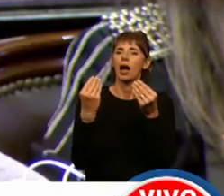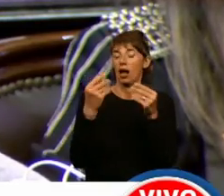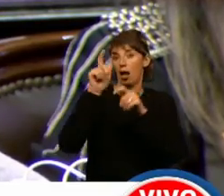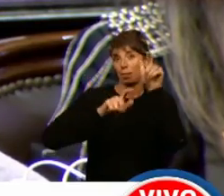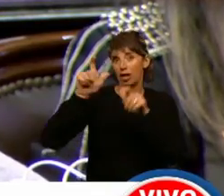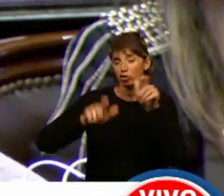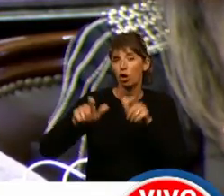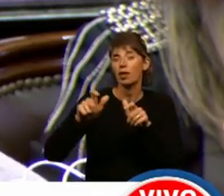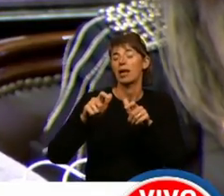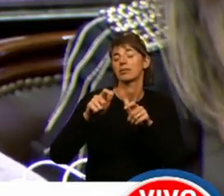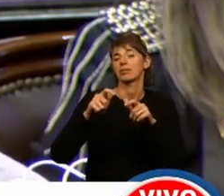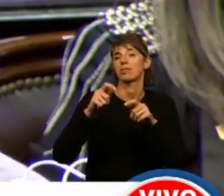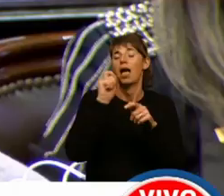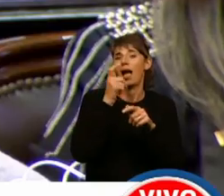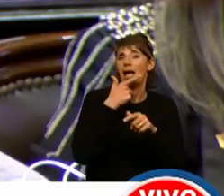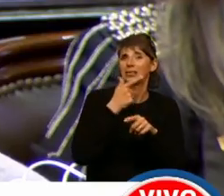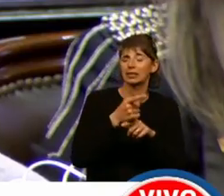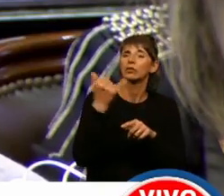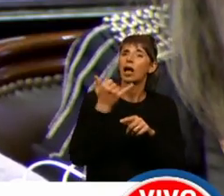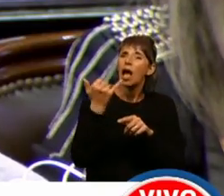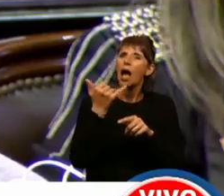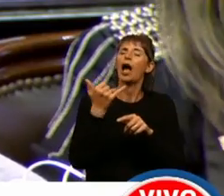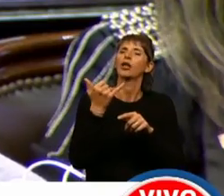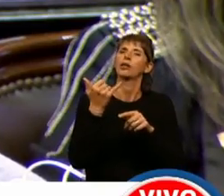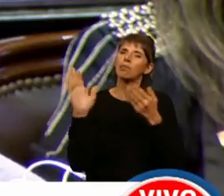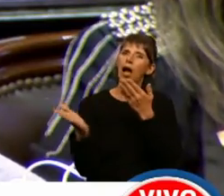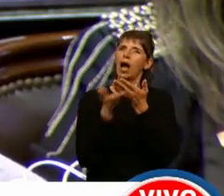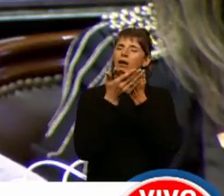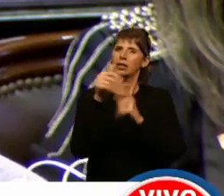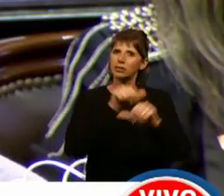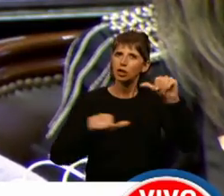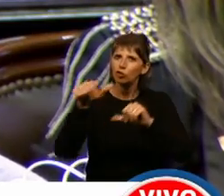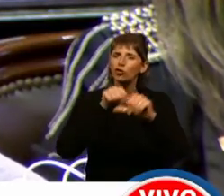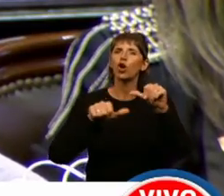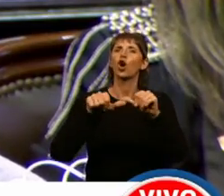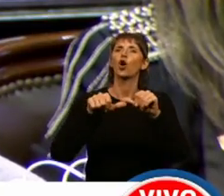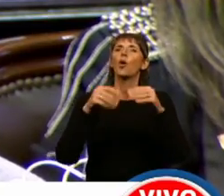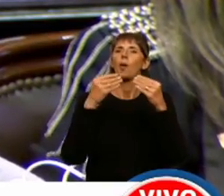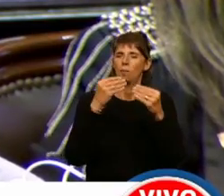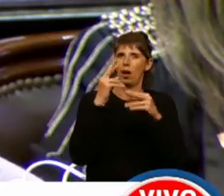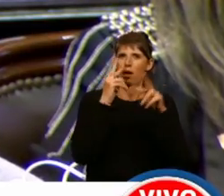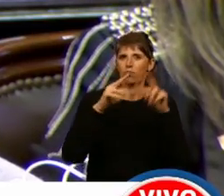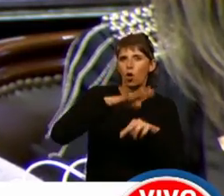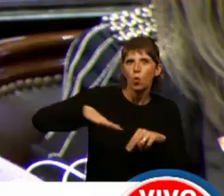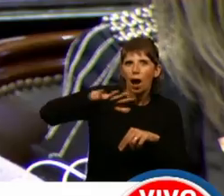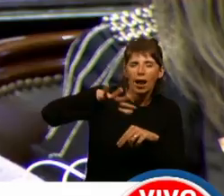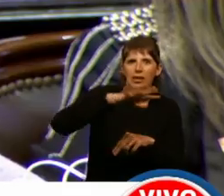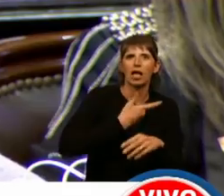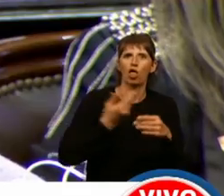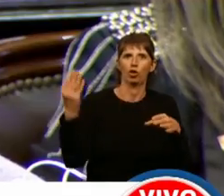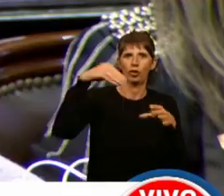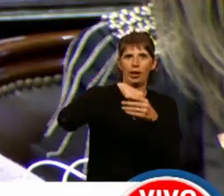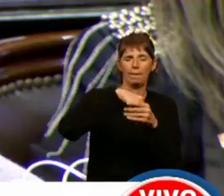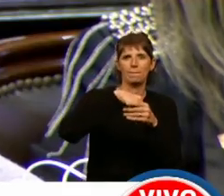de gas que tiene criterios objetivos y científicos para la inclusión de nuevos sectores criterios